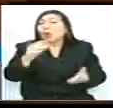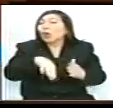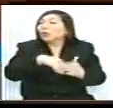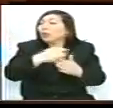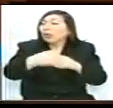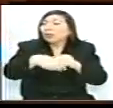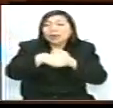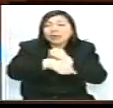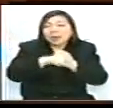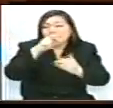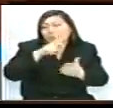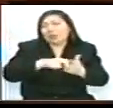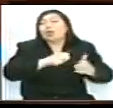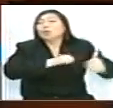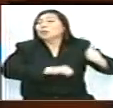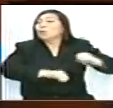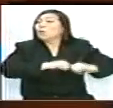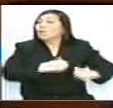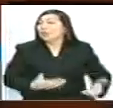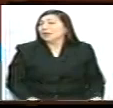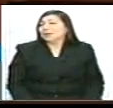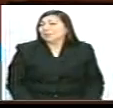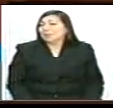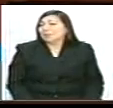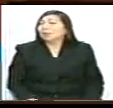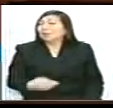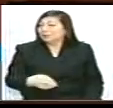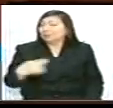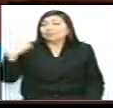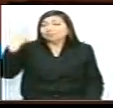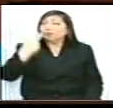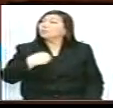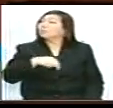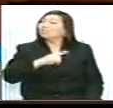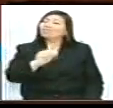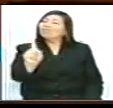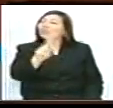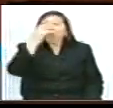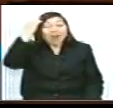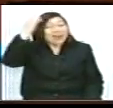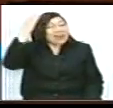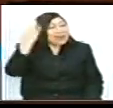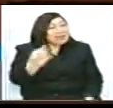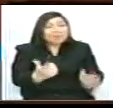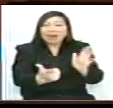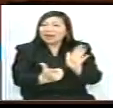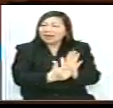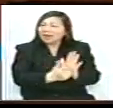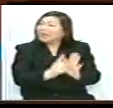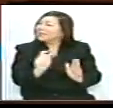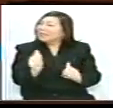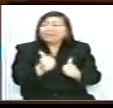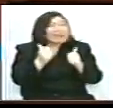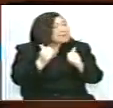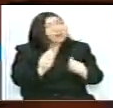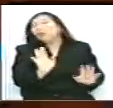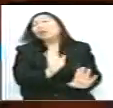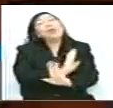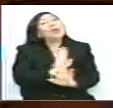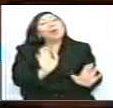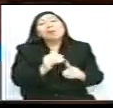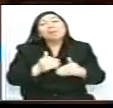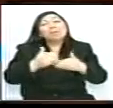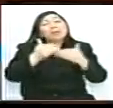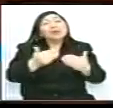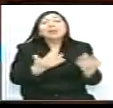las zonas mineras, señora presidenta. Por esa razón, nosotros no creemos que esta ley puede ir. No puede